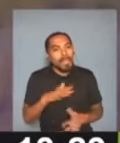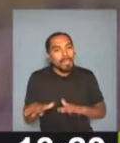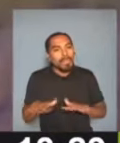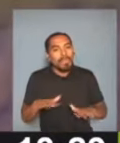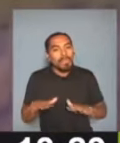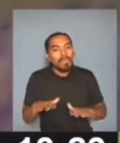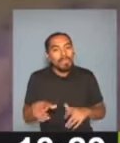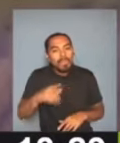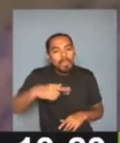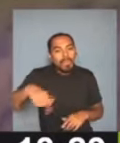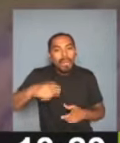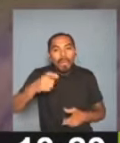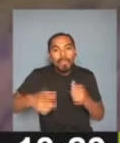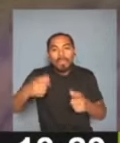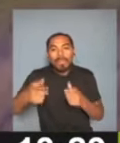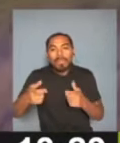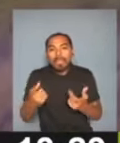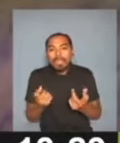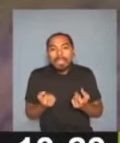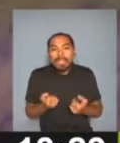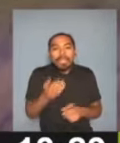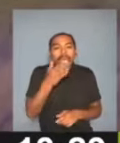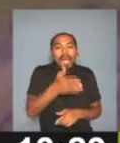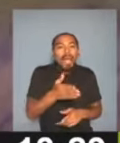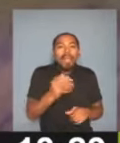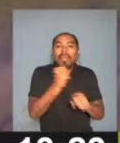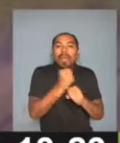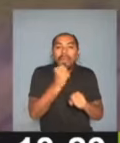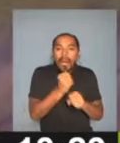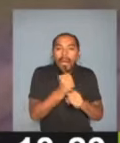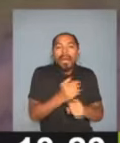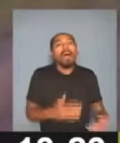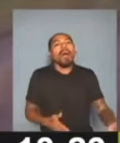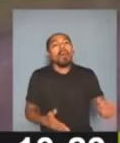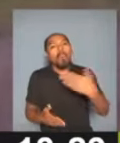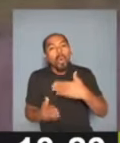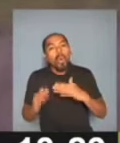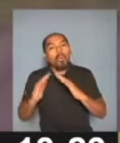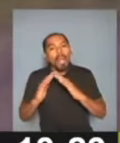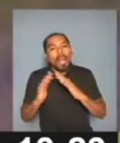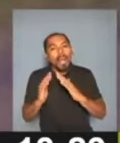y la gente que necesita llegar a sus lugares de trabajo, como decía Jorge